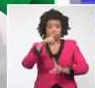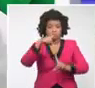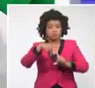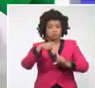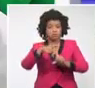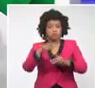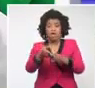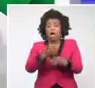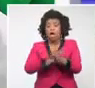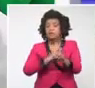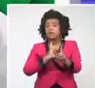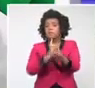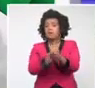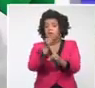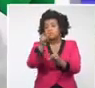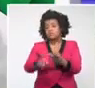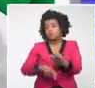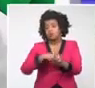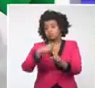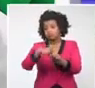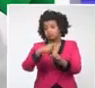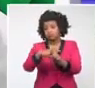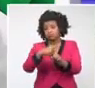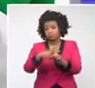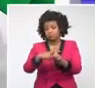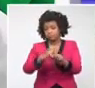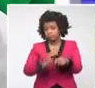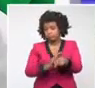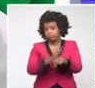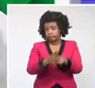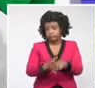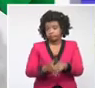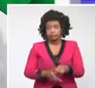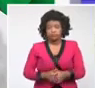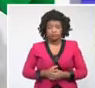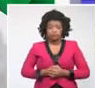contacto de un caso positivo previamente diagnosticado,